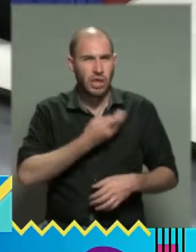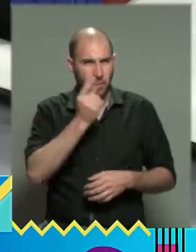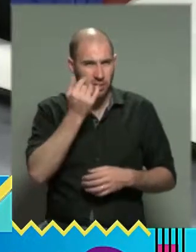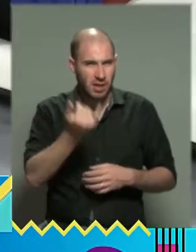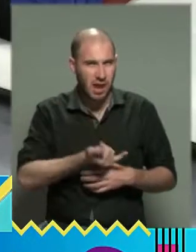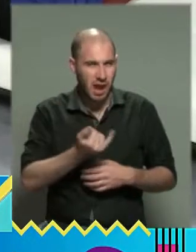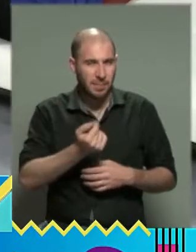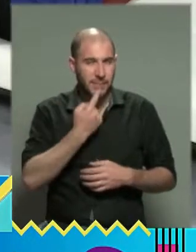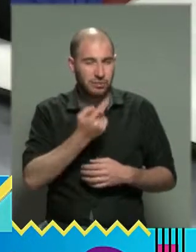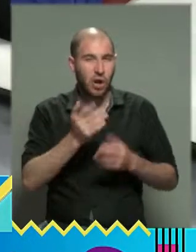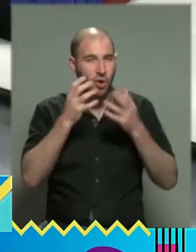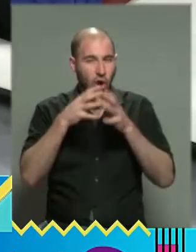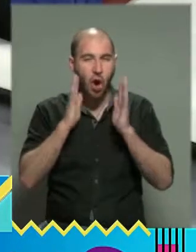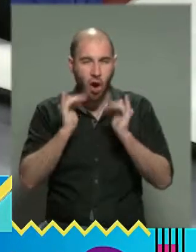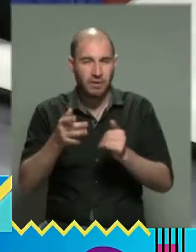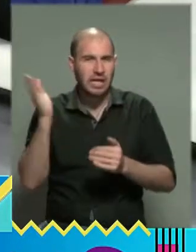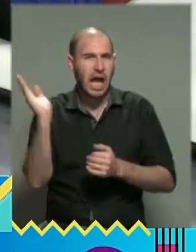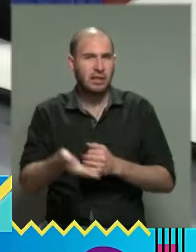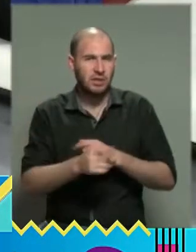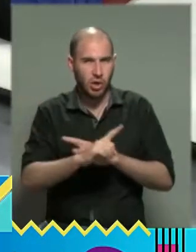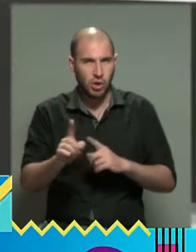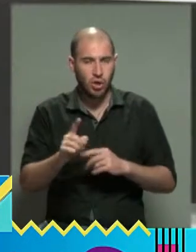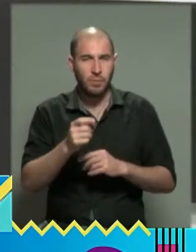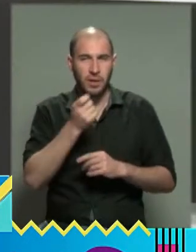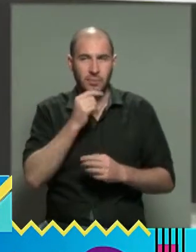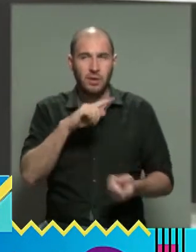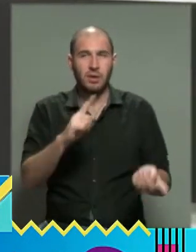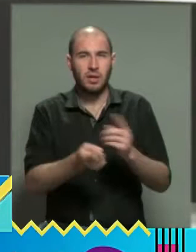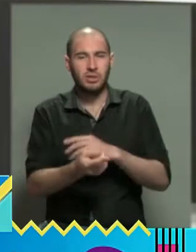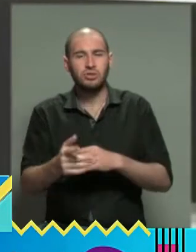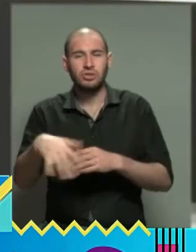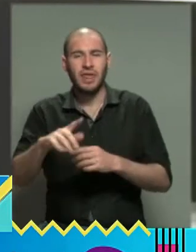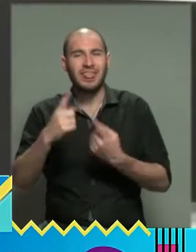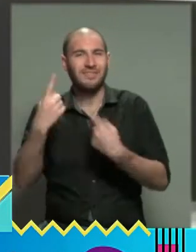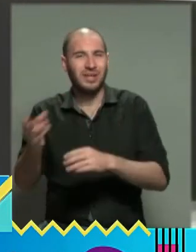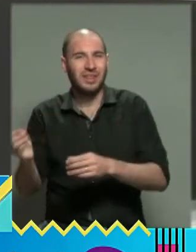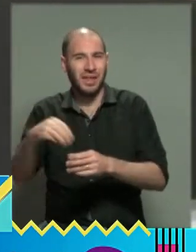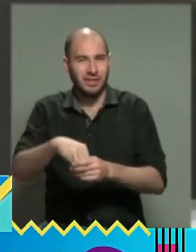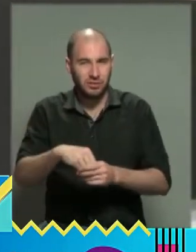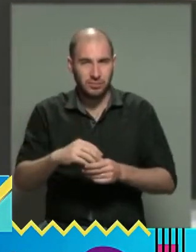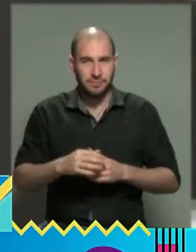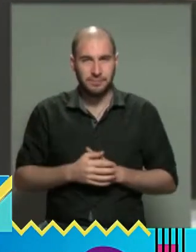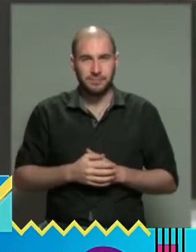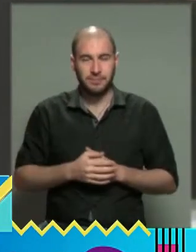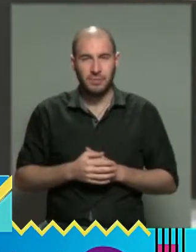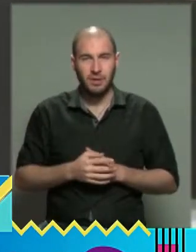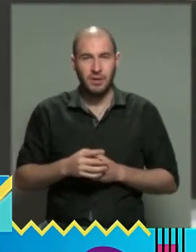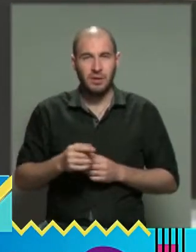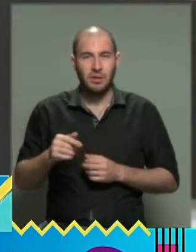de que a esos adolescentes, en vez de castigárselos, se los reinserte de otra manera? O sea, justamente se